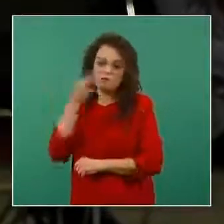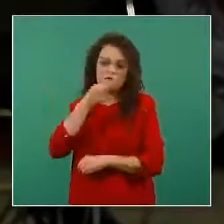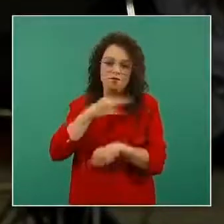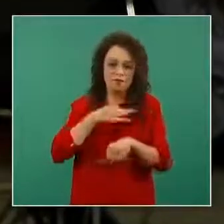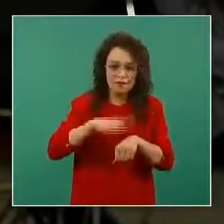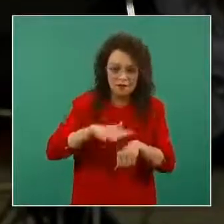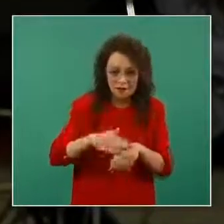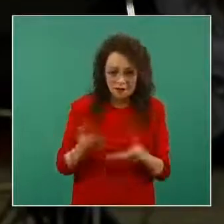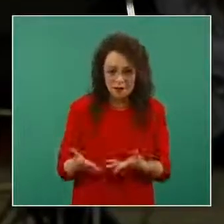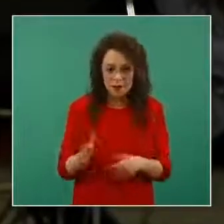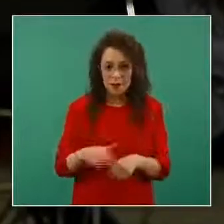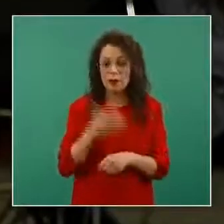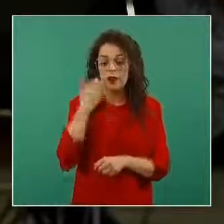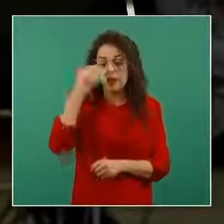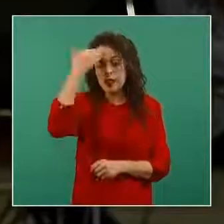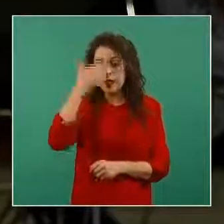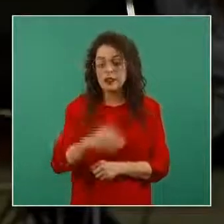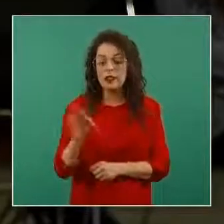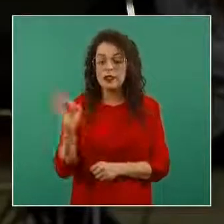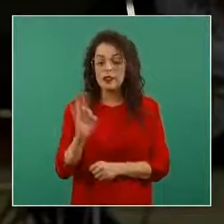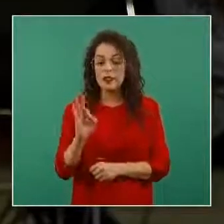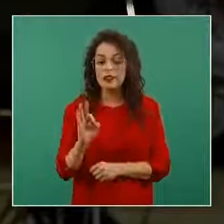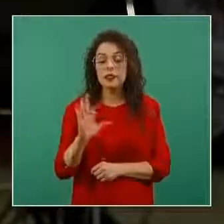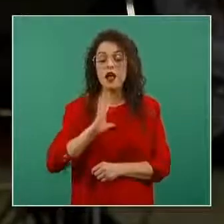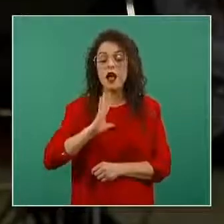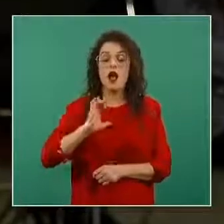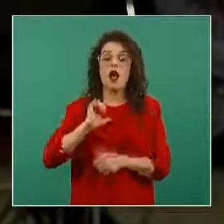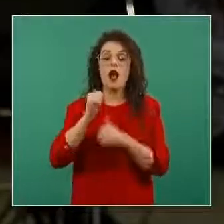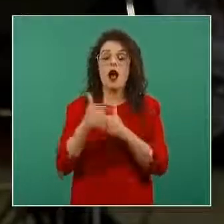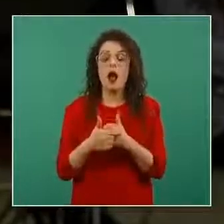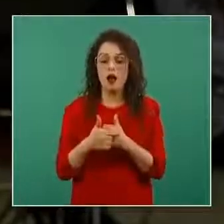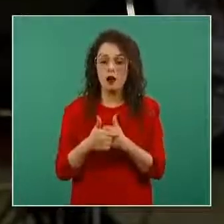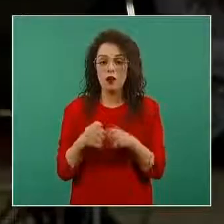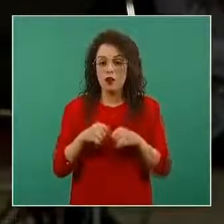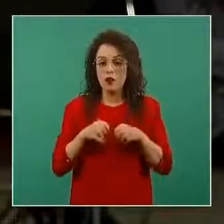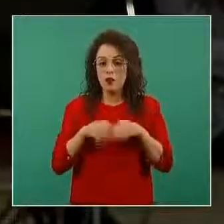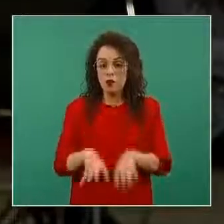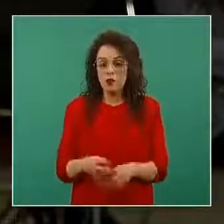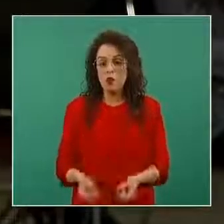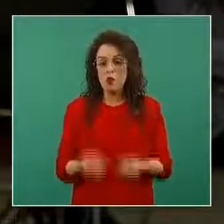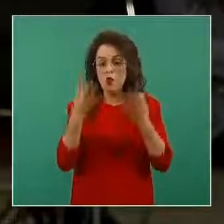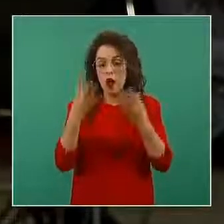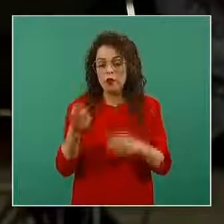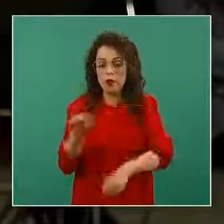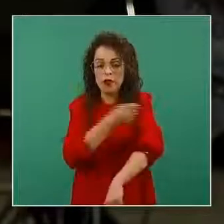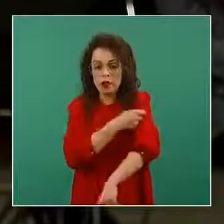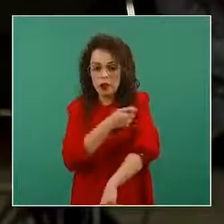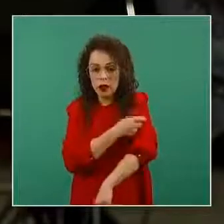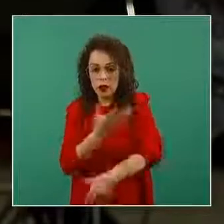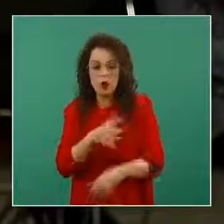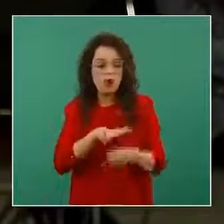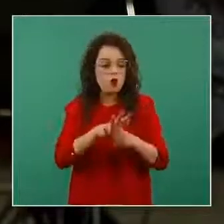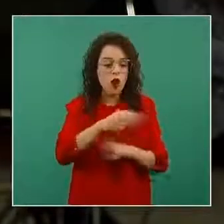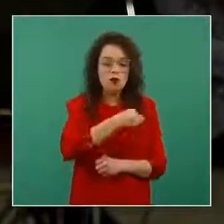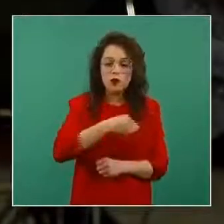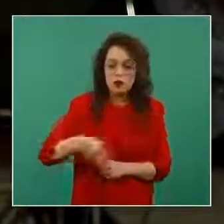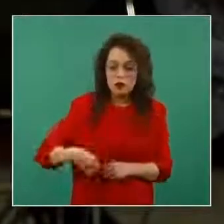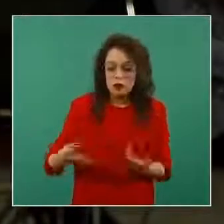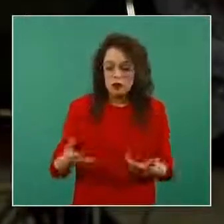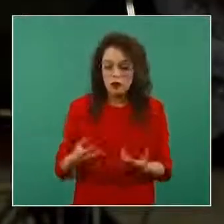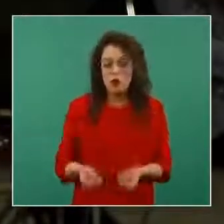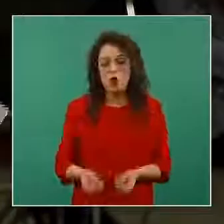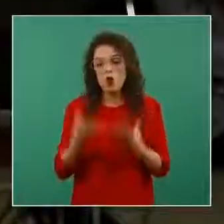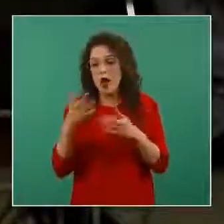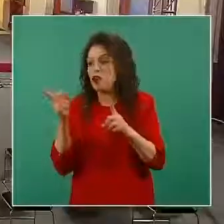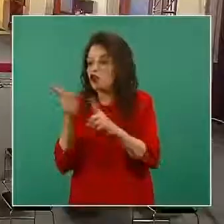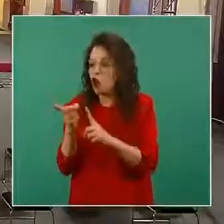si ahí se va a poder que en algún momento haya un informe de cuántas vacunas se aplican en qué municipios y cuántas se han aplicado en el país y en